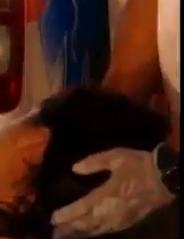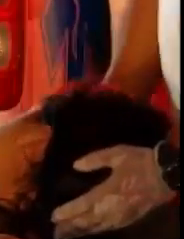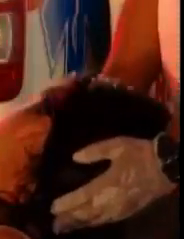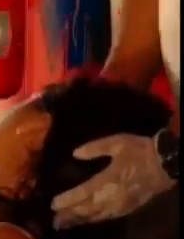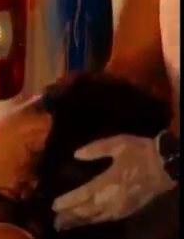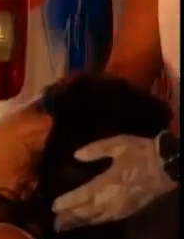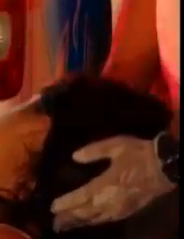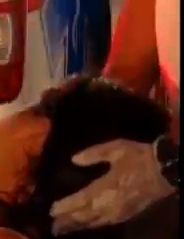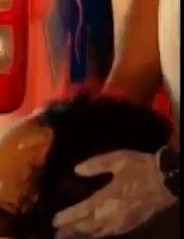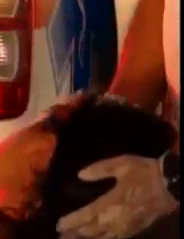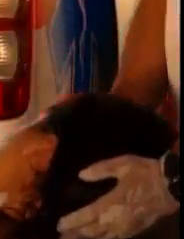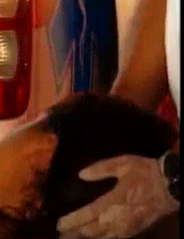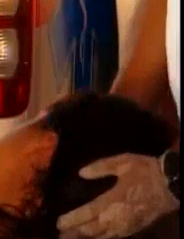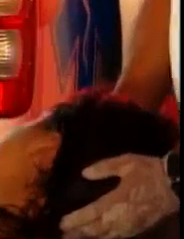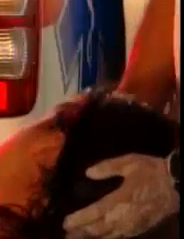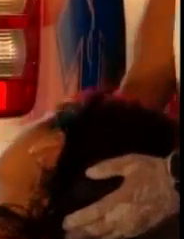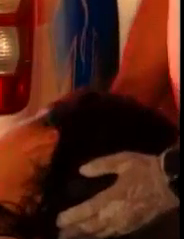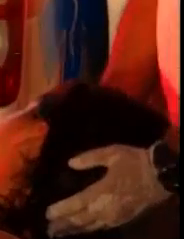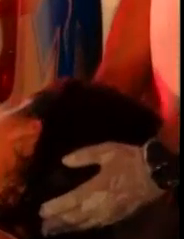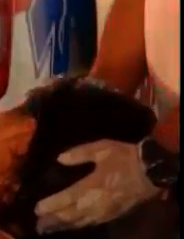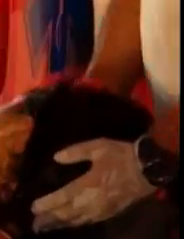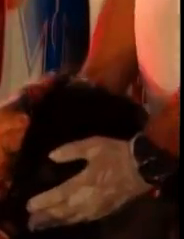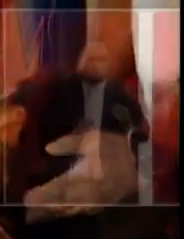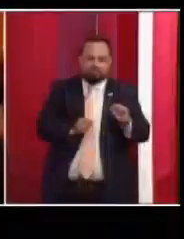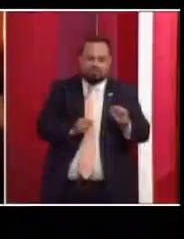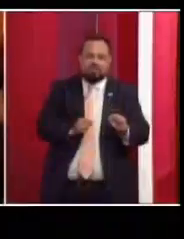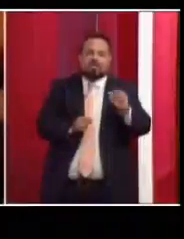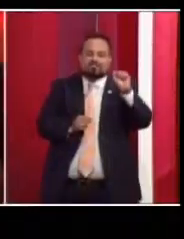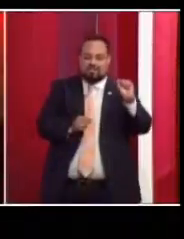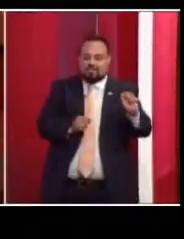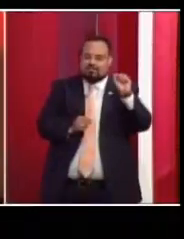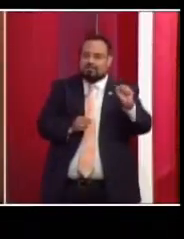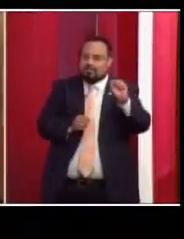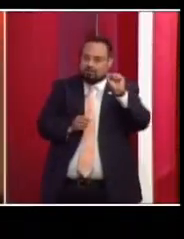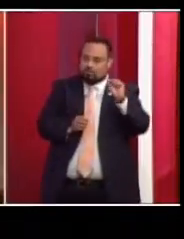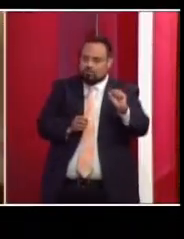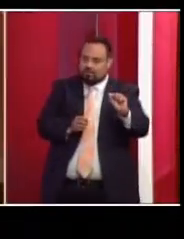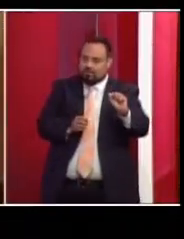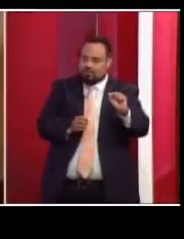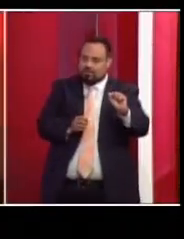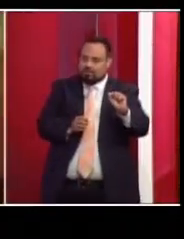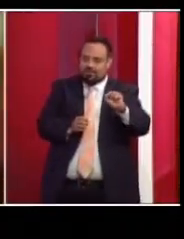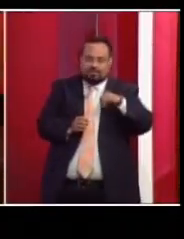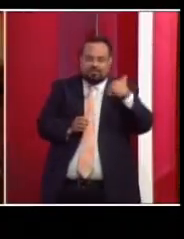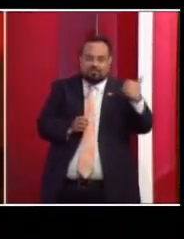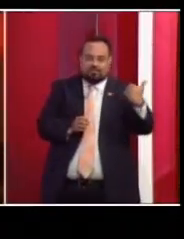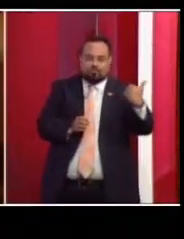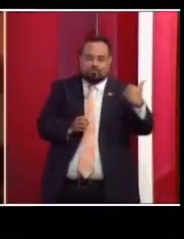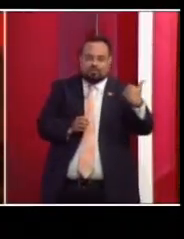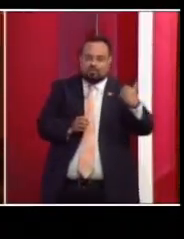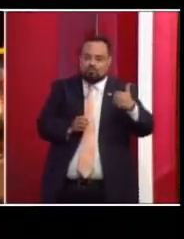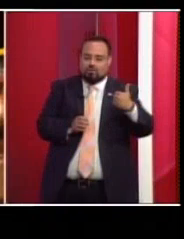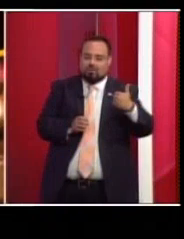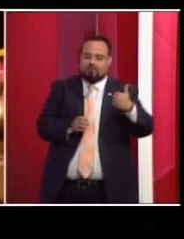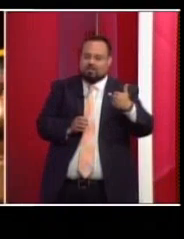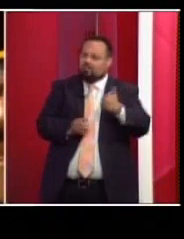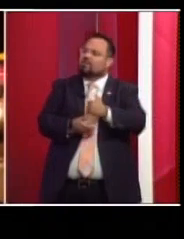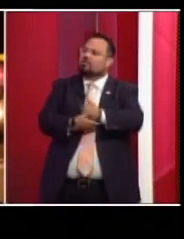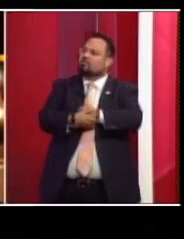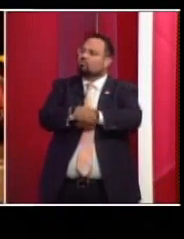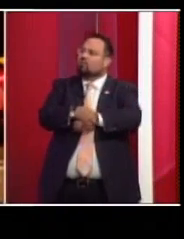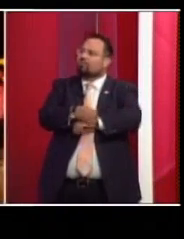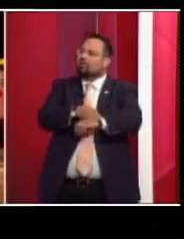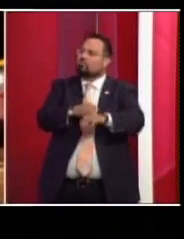no cuando los padres notan precisamente como tú lo dices cierto la actitud de rebelde ciertas actitudes en las cuales